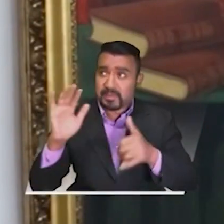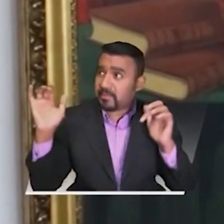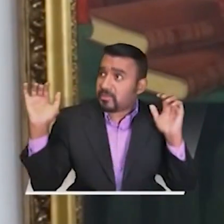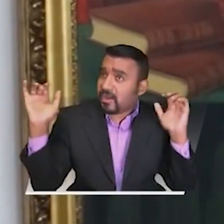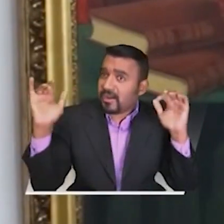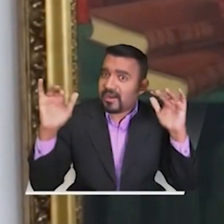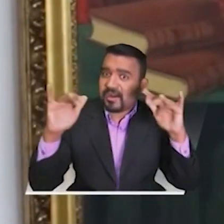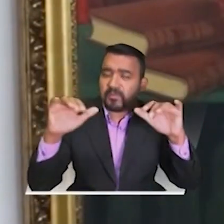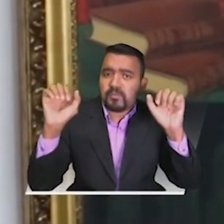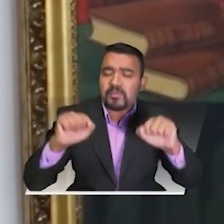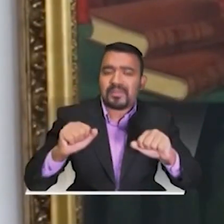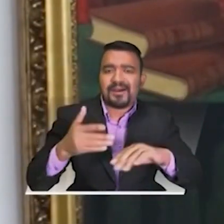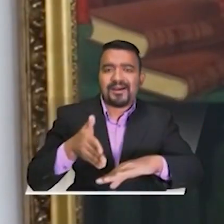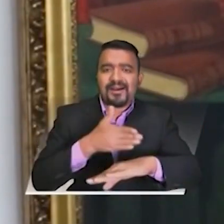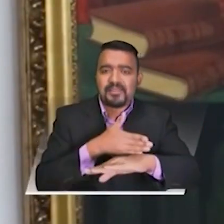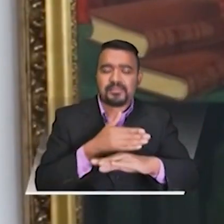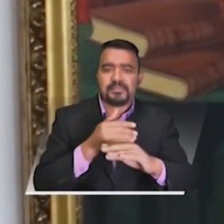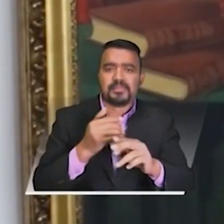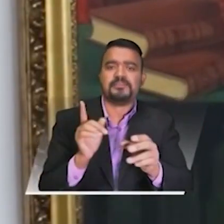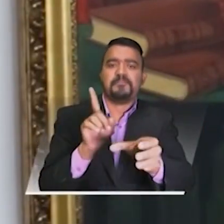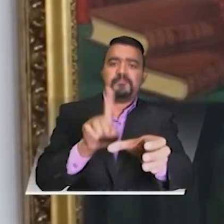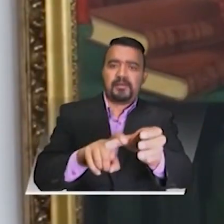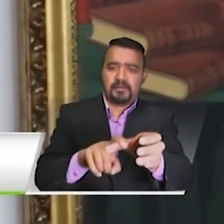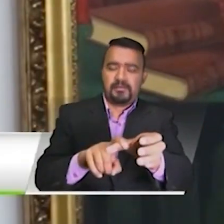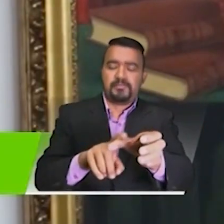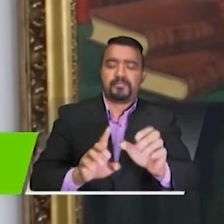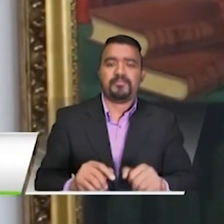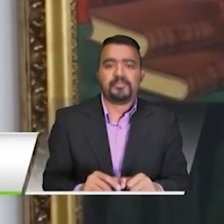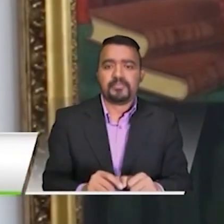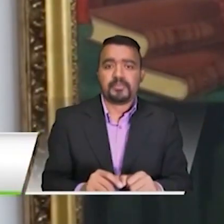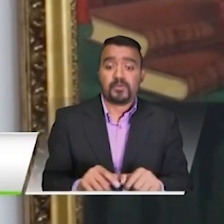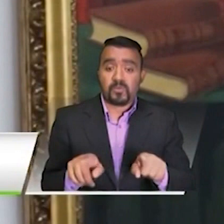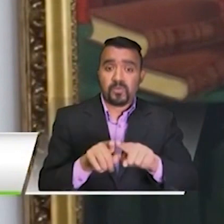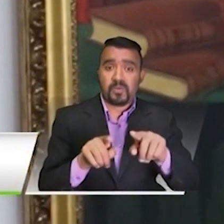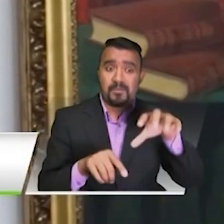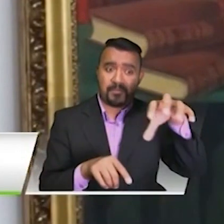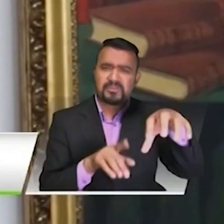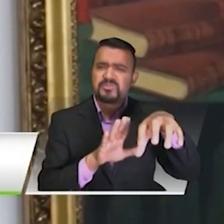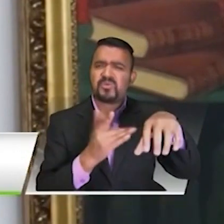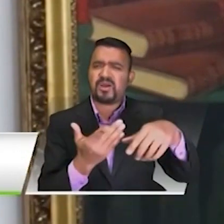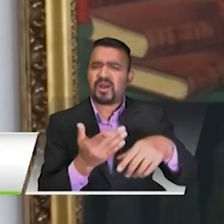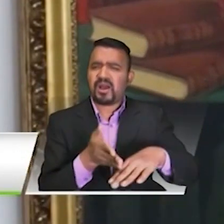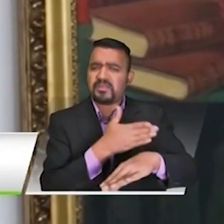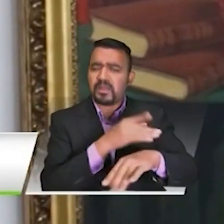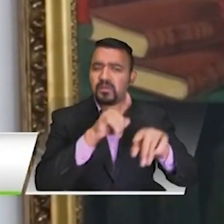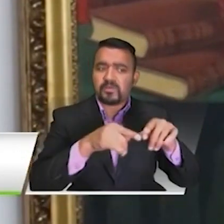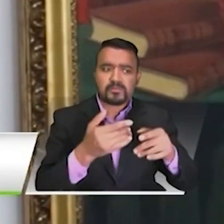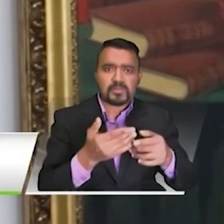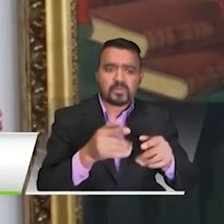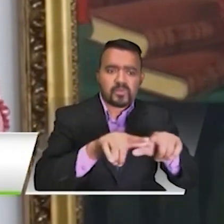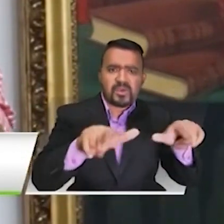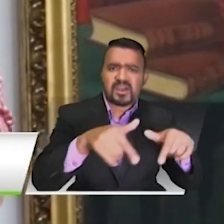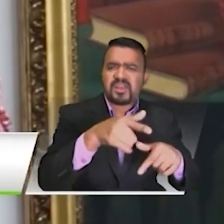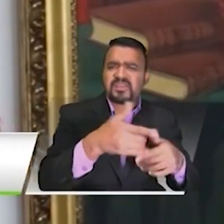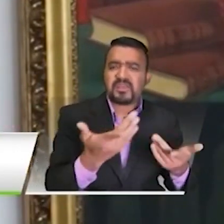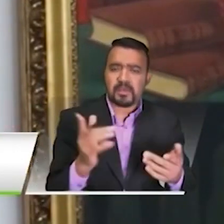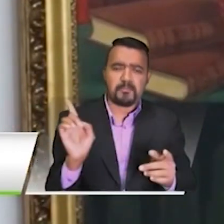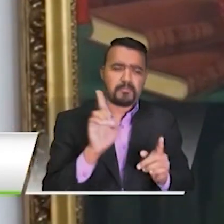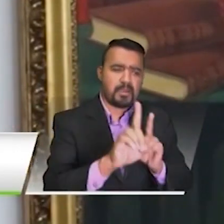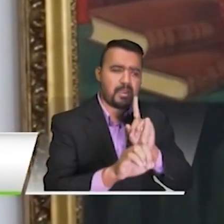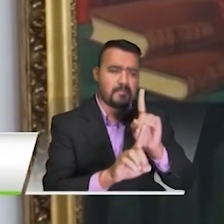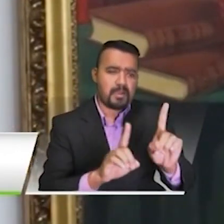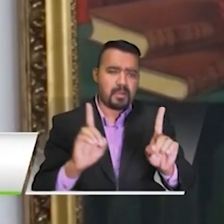puedan registrar en nuestro municipio. También tenemos el centro de pago para los recolectores de café, un espacio